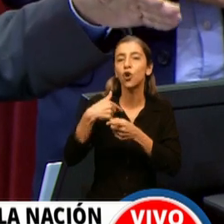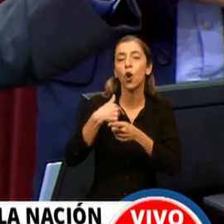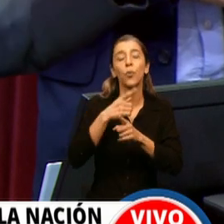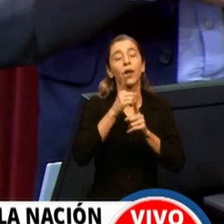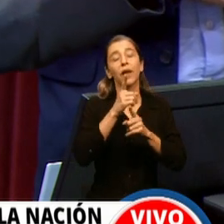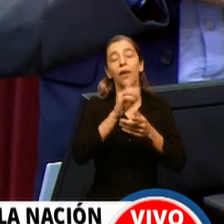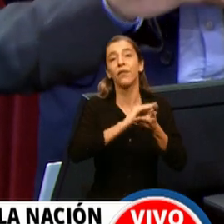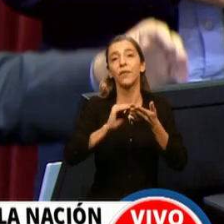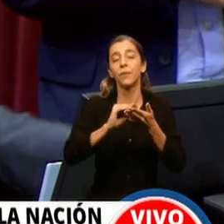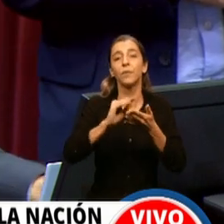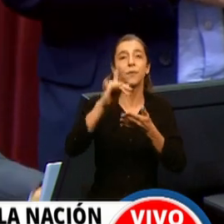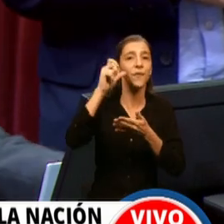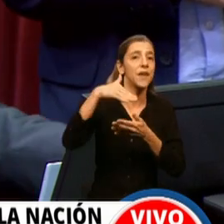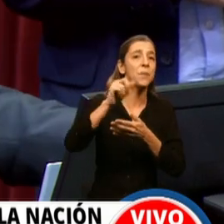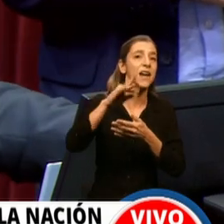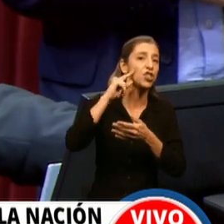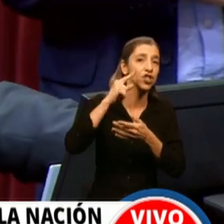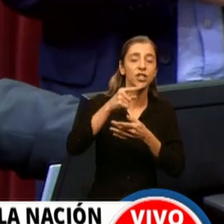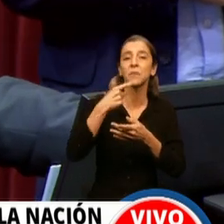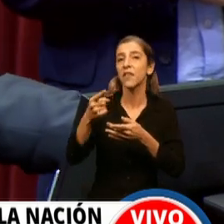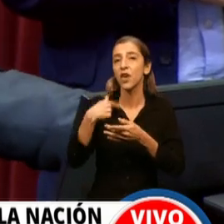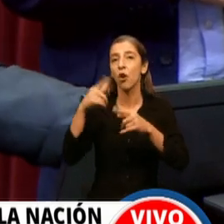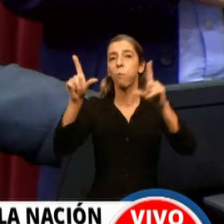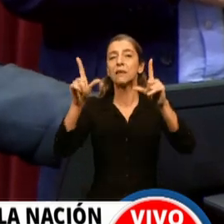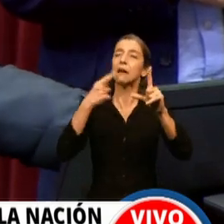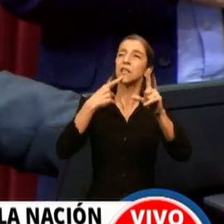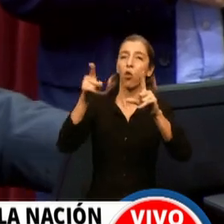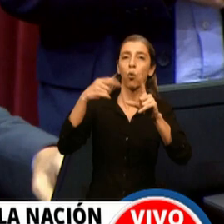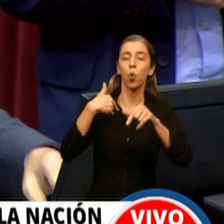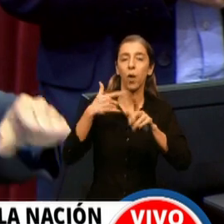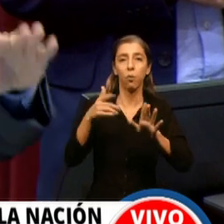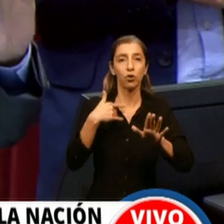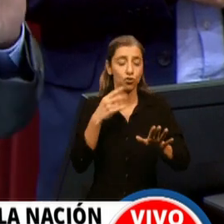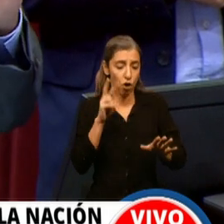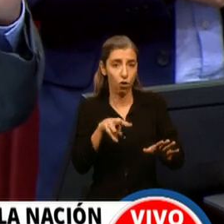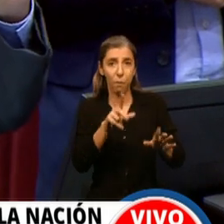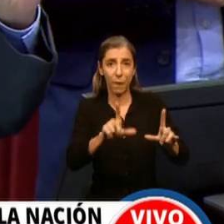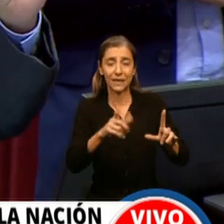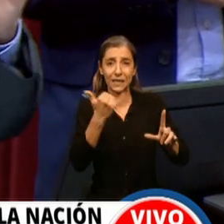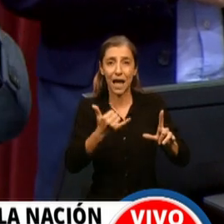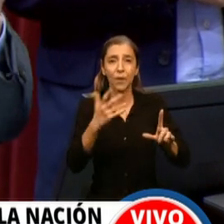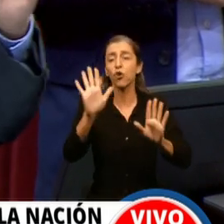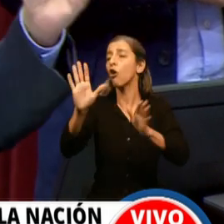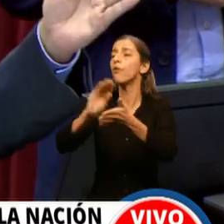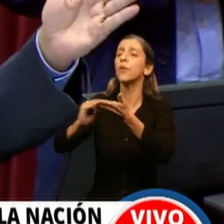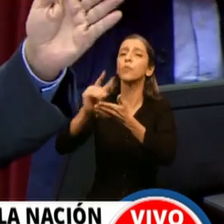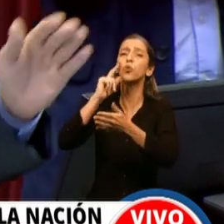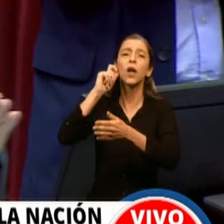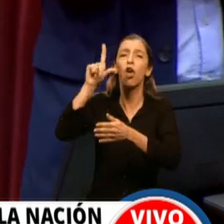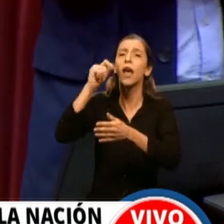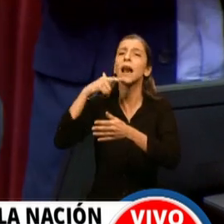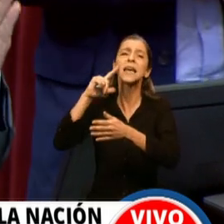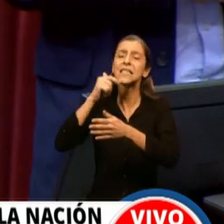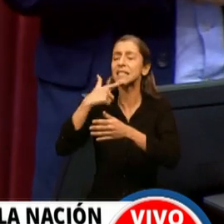algún diputado tenía duda al respecto de esa pantalla yo acá tengo la pantalla no no no diputado iglesias no lo hago cargo a usted